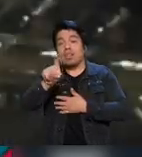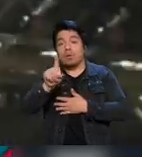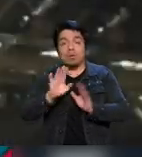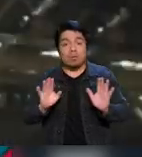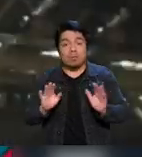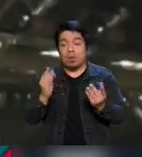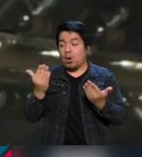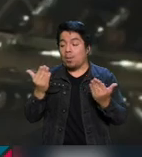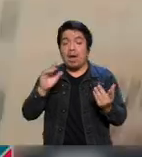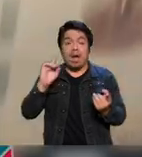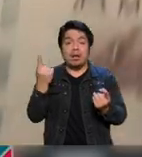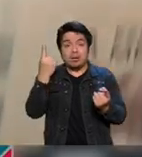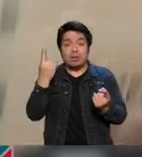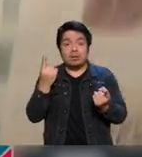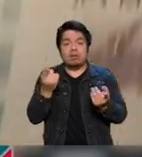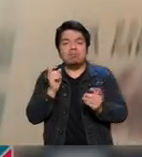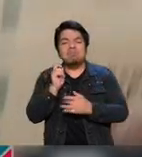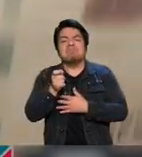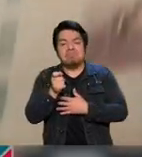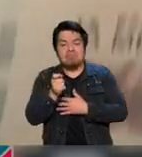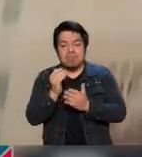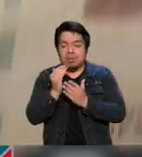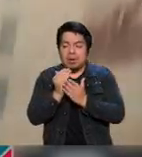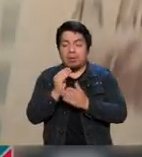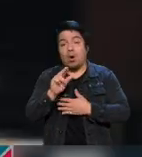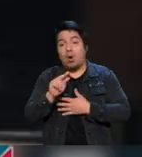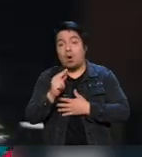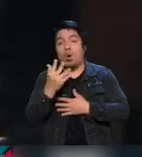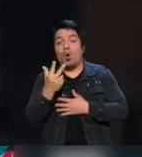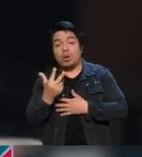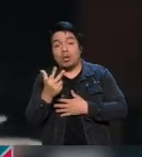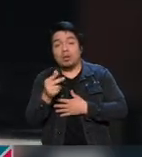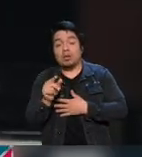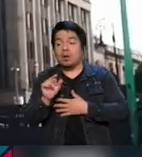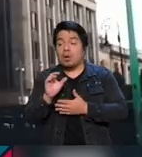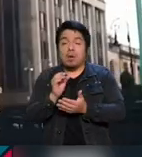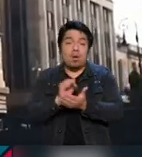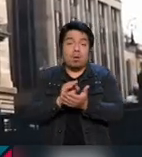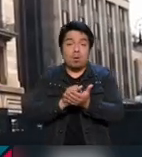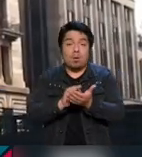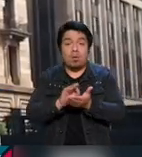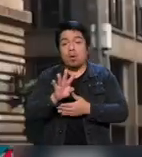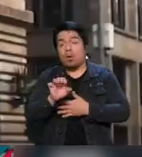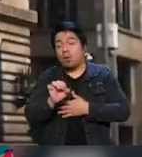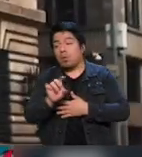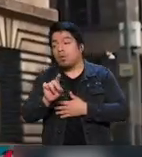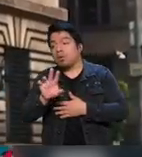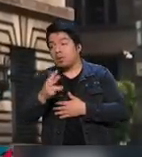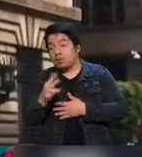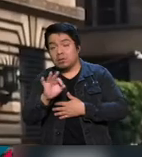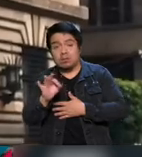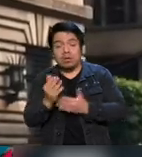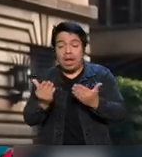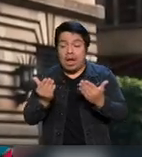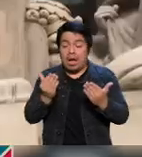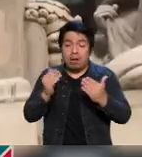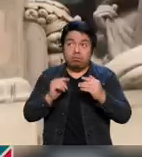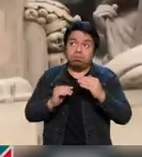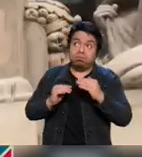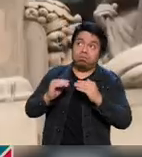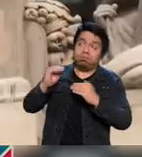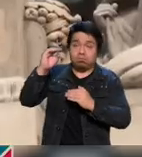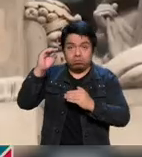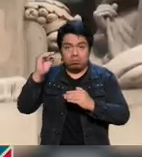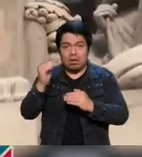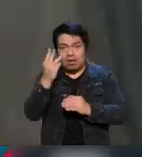dólar estadounidense, lo cual significa una apreciación de 88 centavos o 4.38% si se le compara con el pico más alto